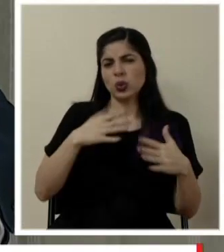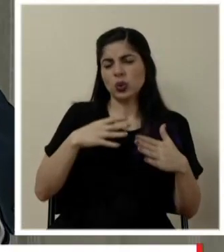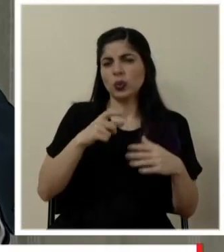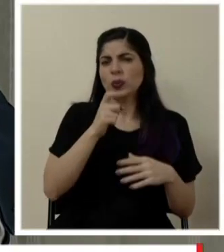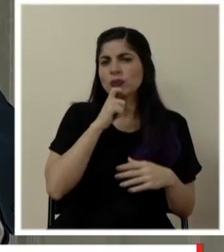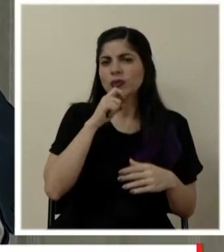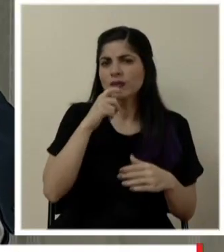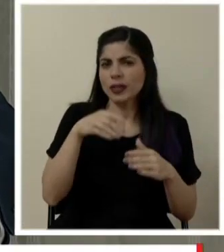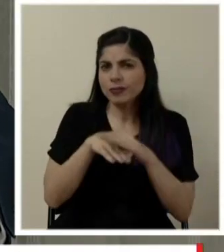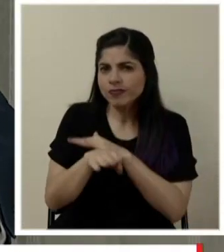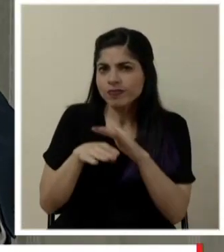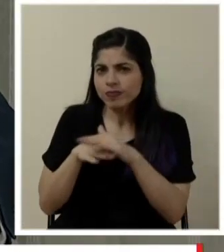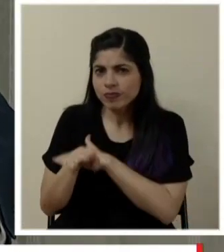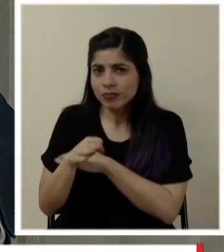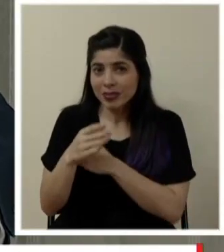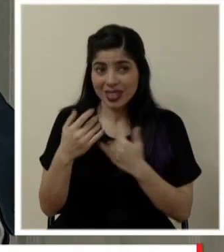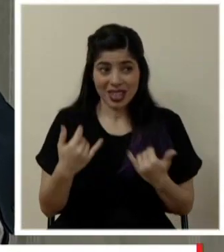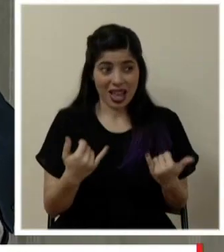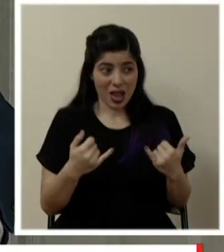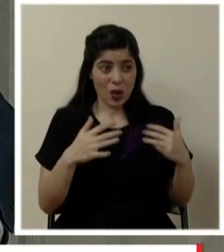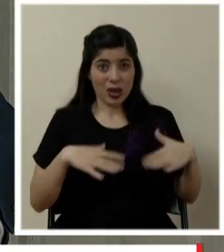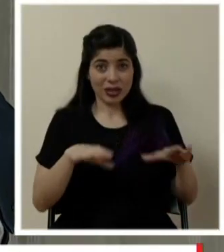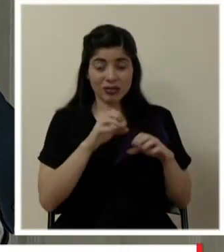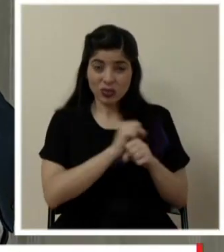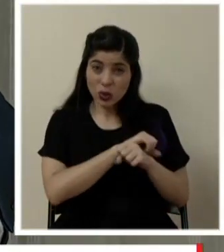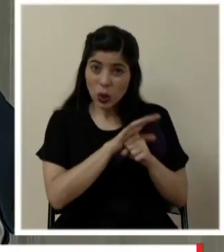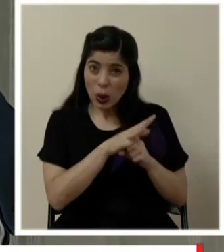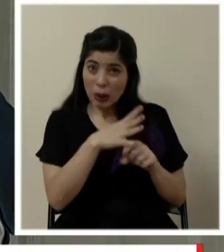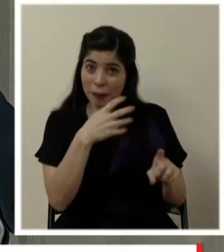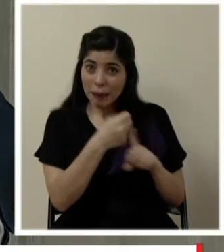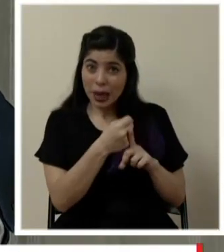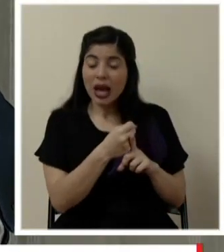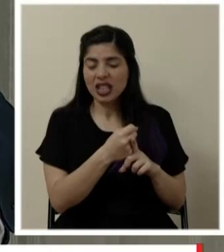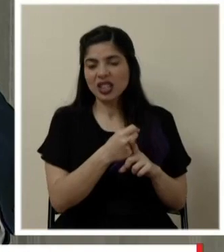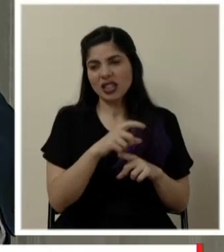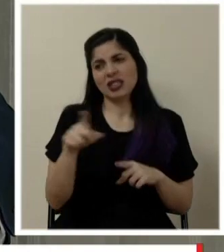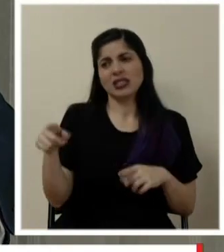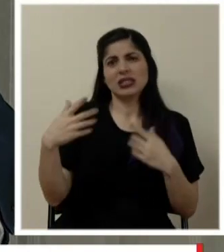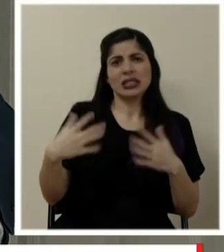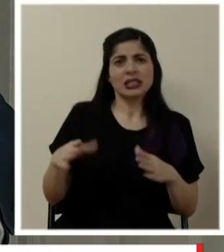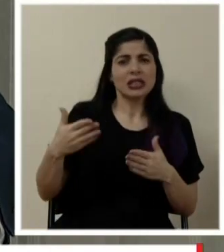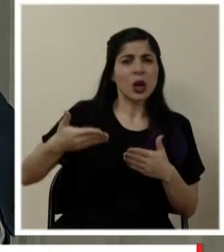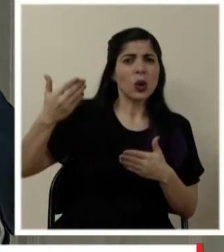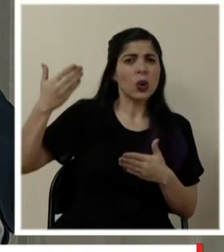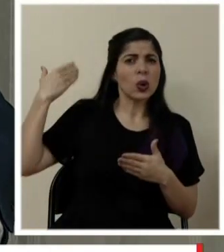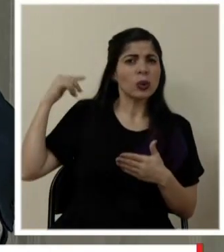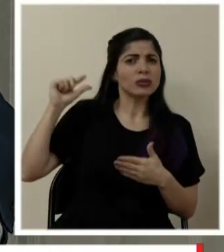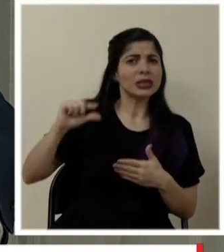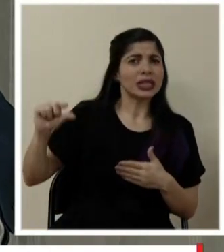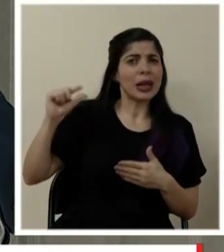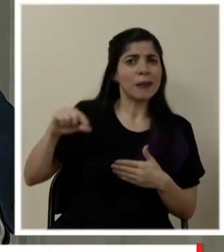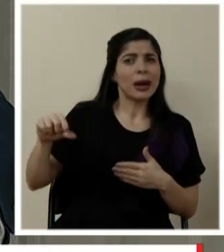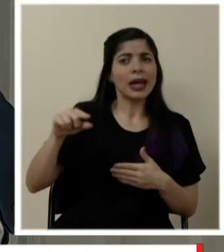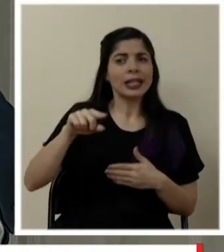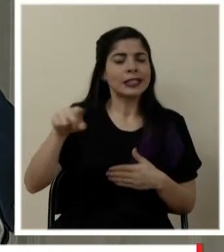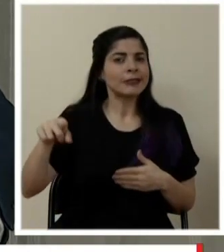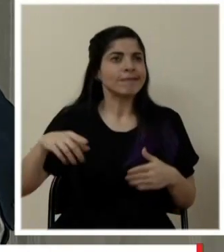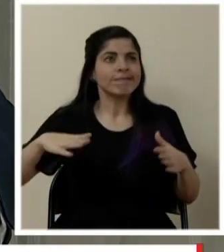acceso y que producto del impacto del COVID-19 pues también tienen ya varias semanas de no